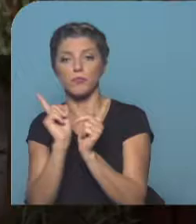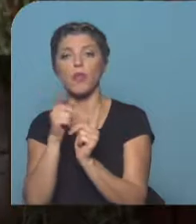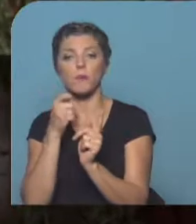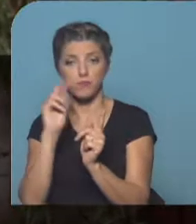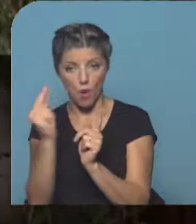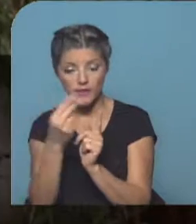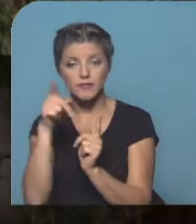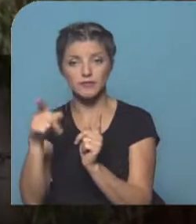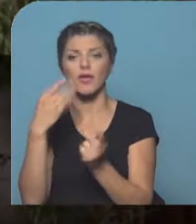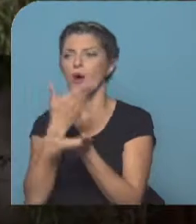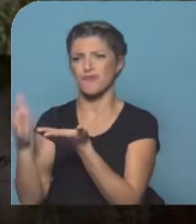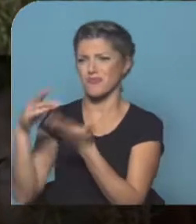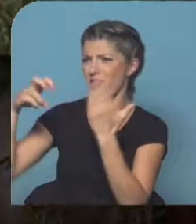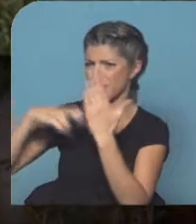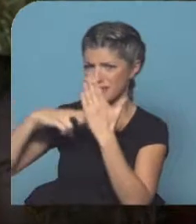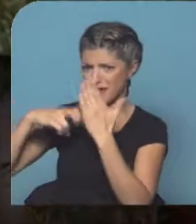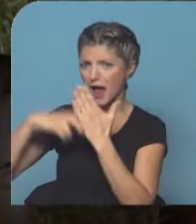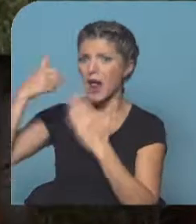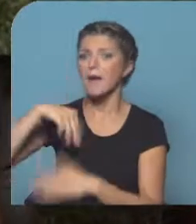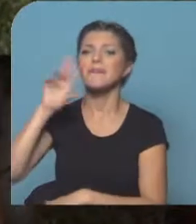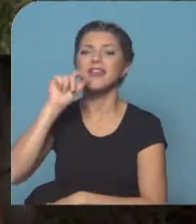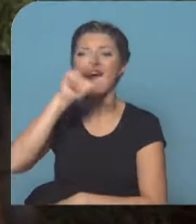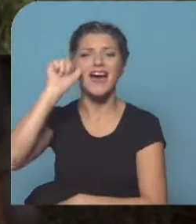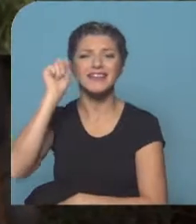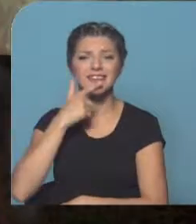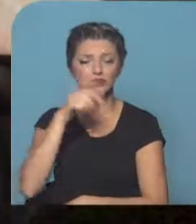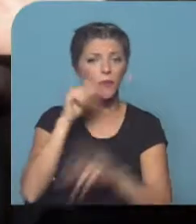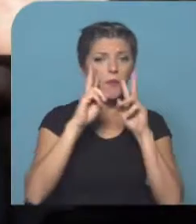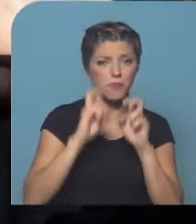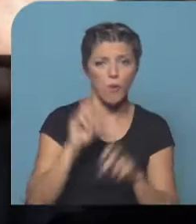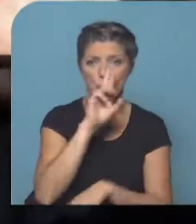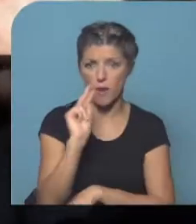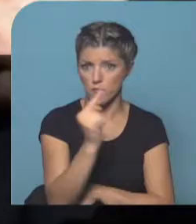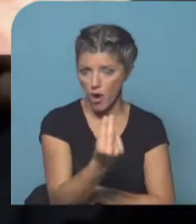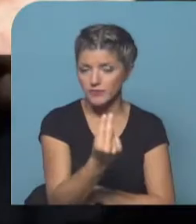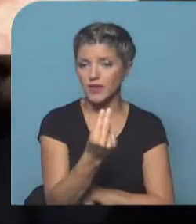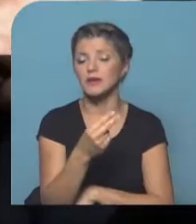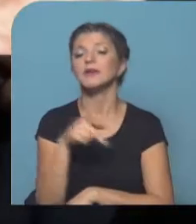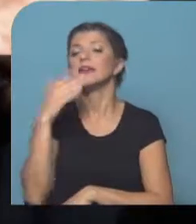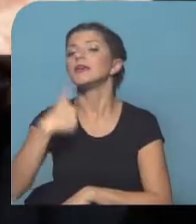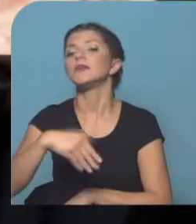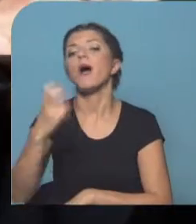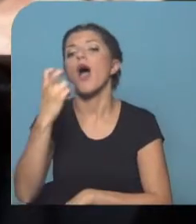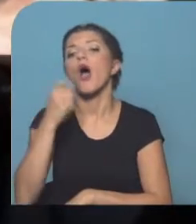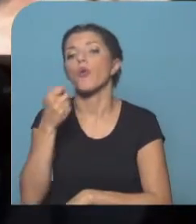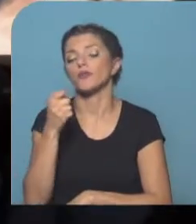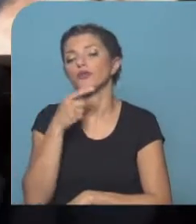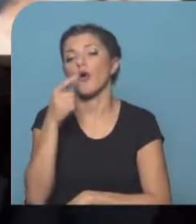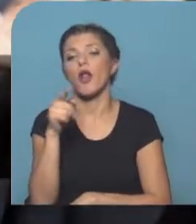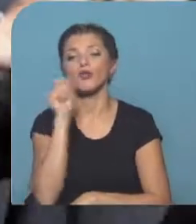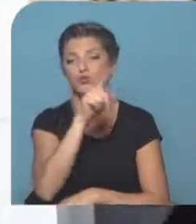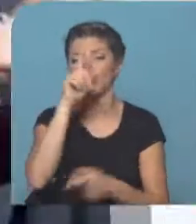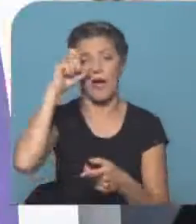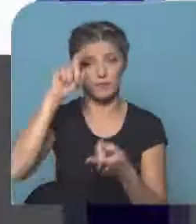apartó al fiscal daniel miralles de la causa por el crimen de la mujer era inminente el juicio oral al viudo marcelo macarrón